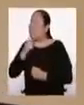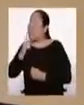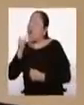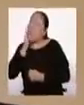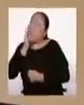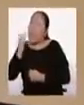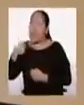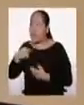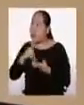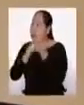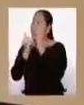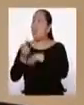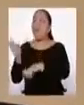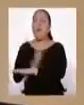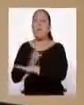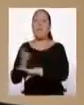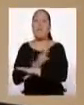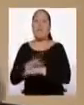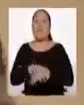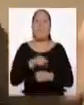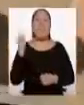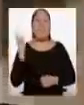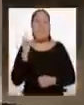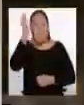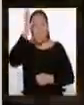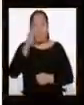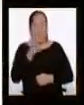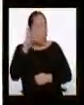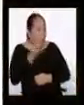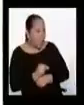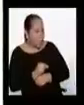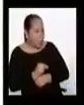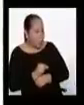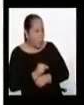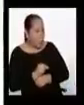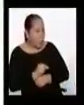quiero ser músico. Y ahí viene el rotundo y contundente no.